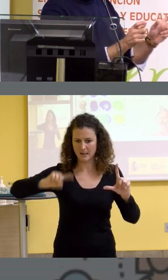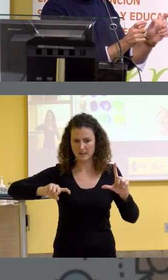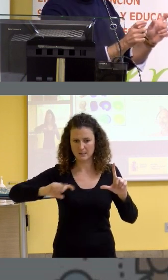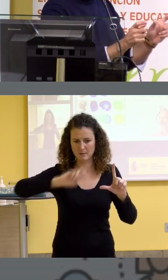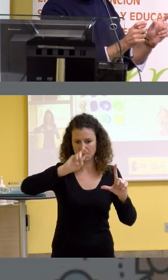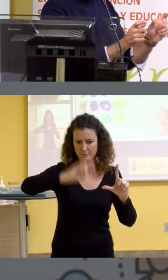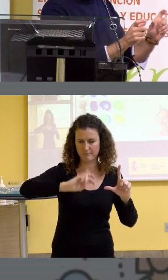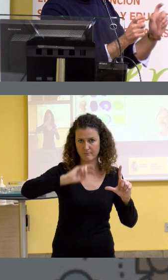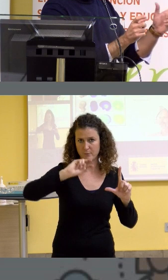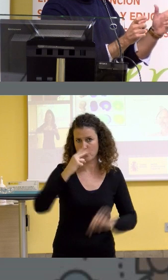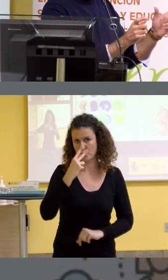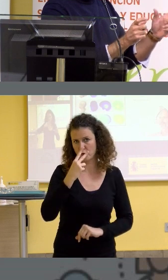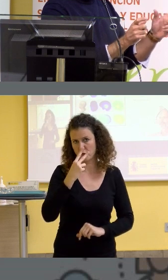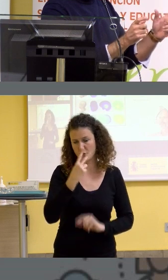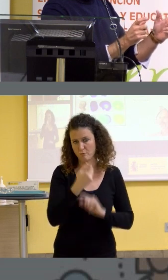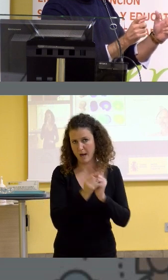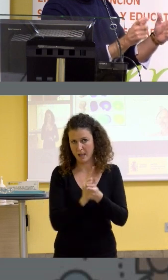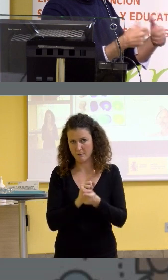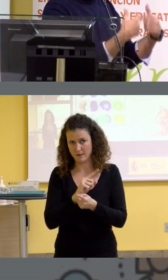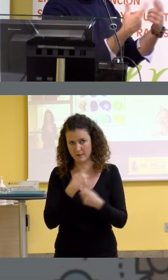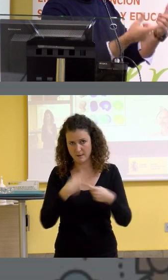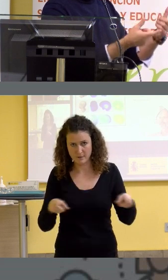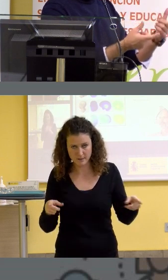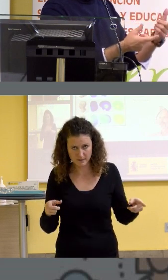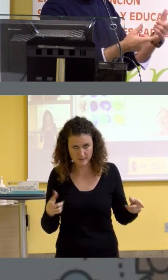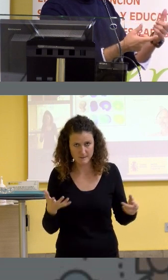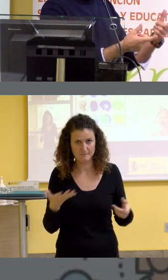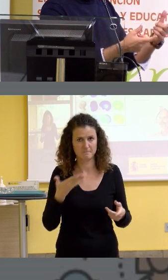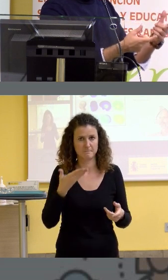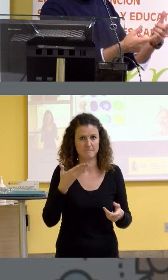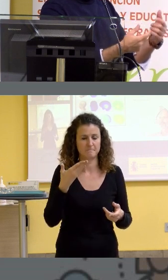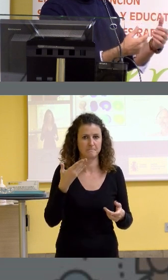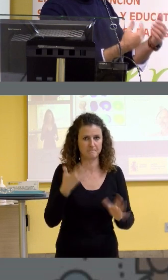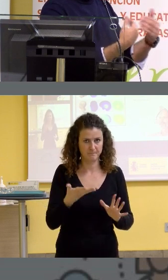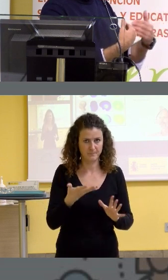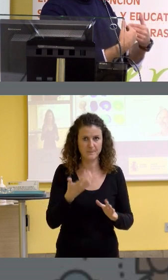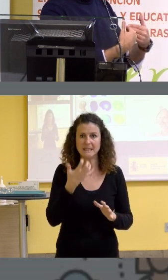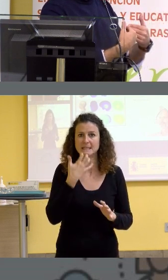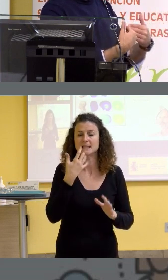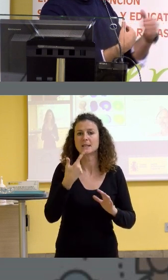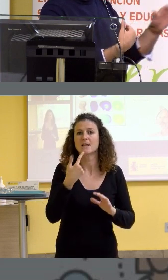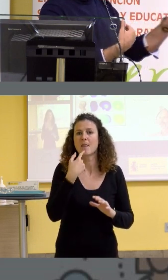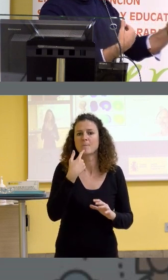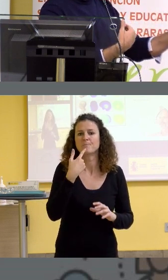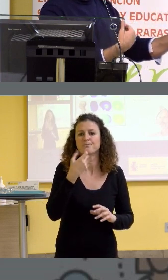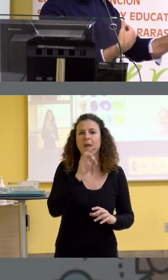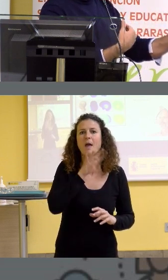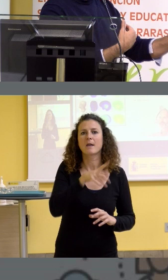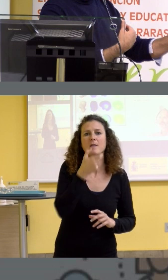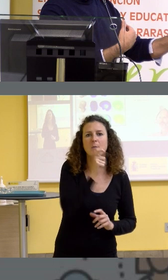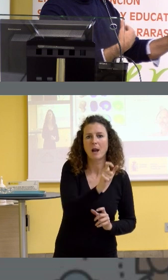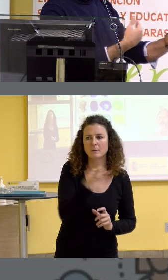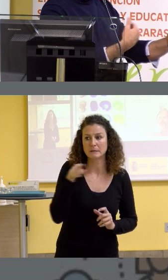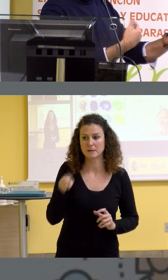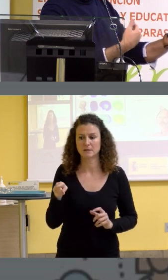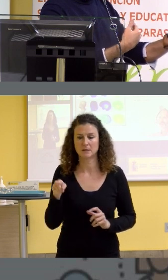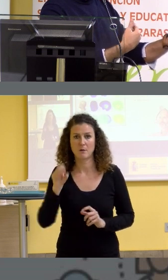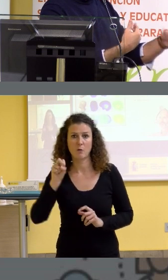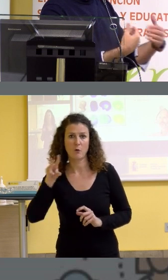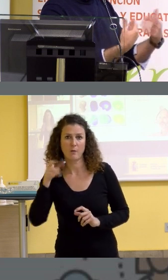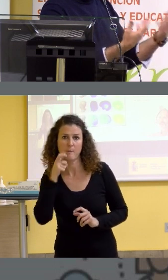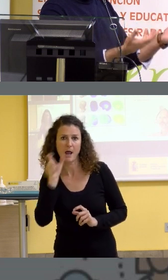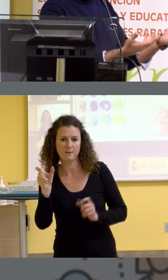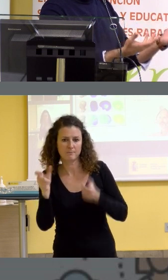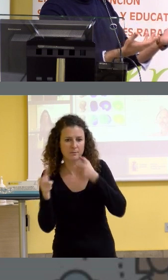sean distintas. La otra cosa es que eso sea clínicamente significativo. Si yo digo 15 palabras y ella dice 12, hay una